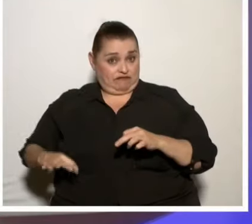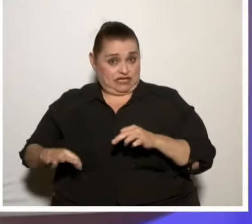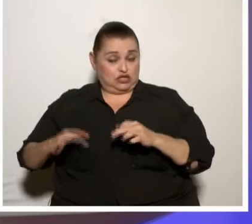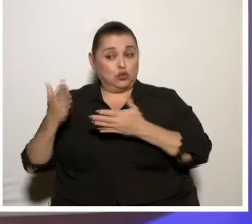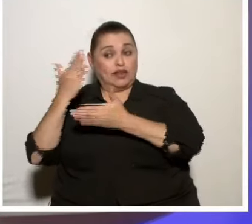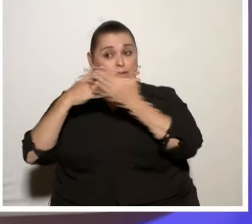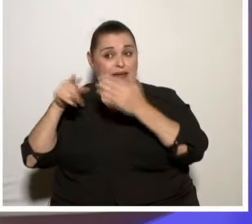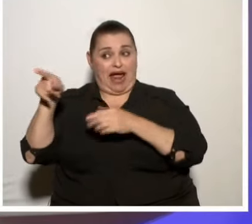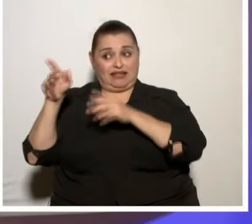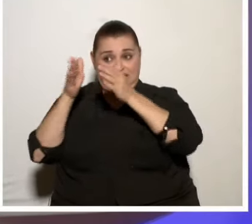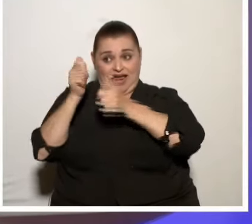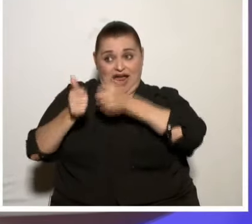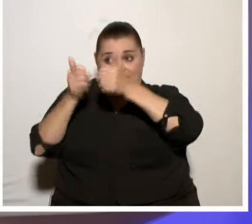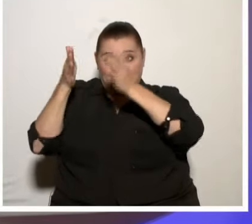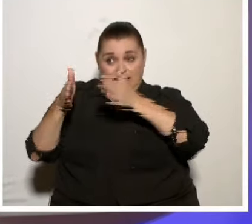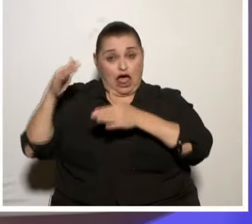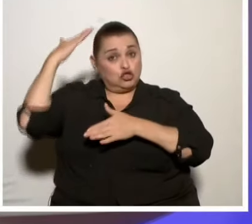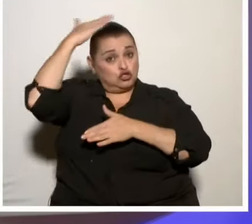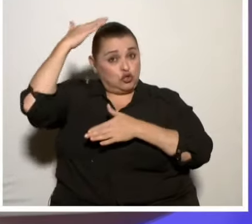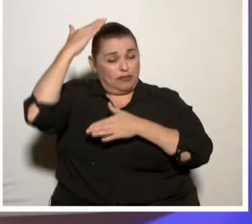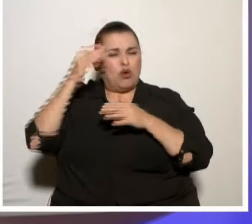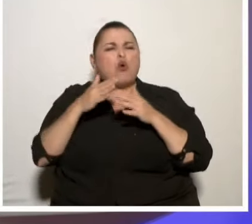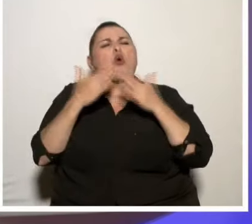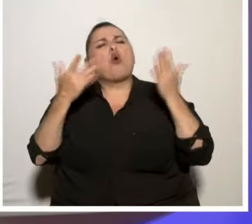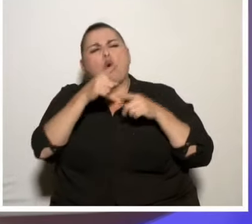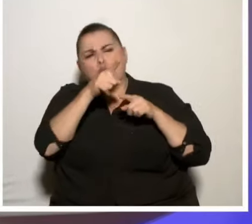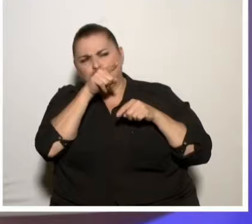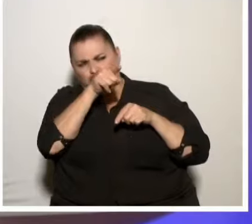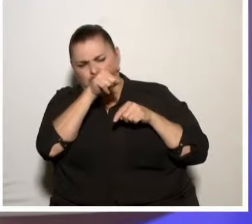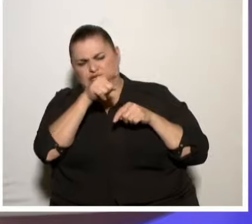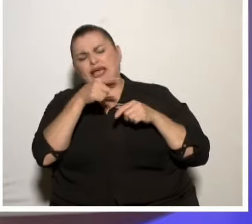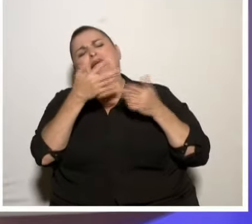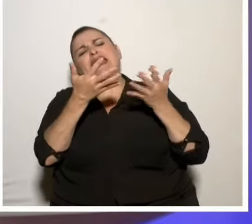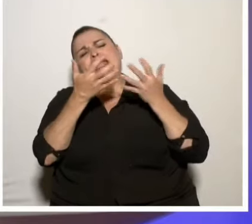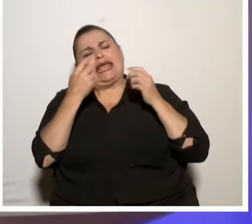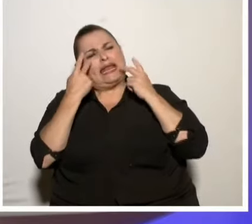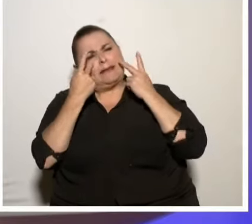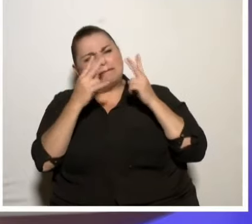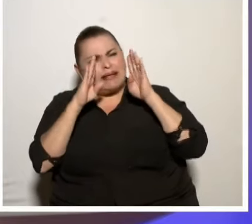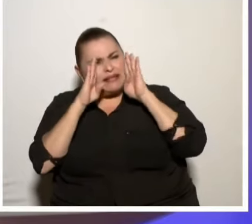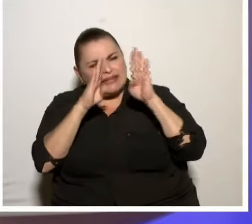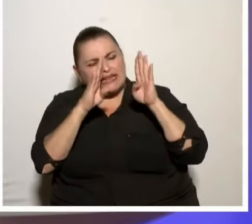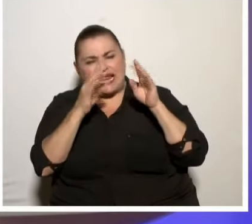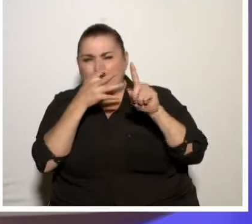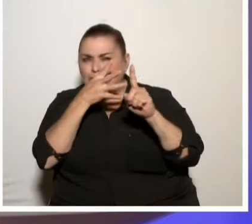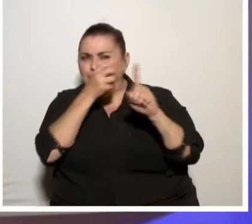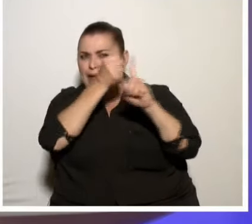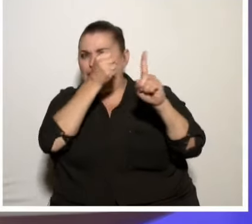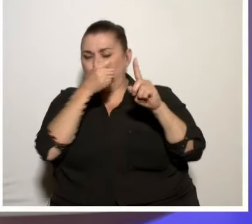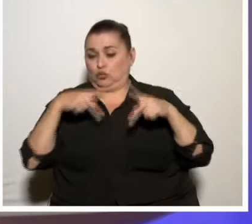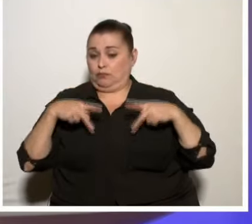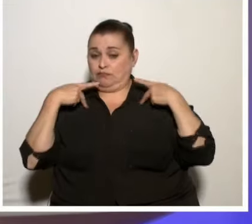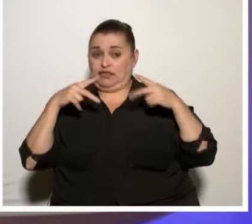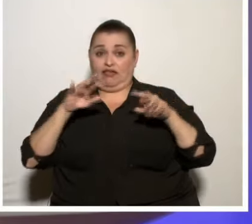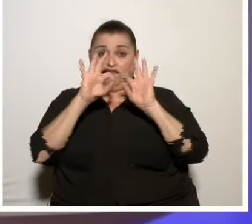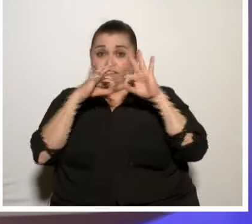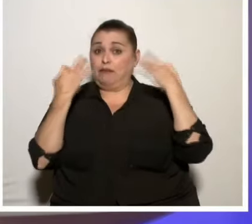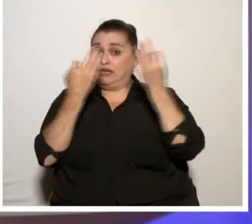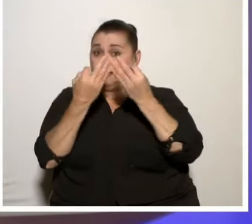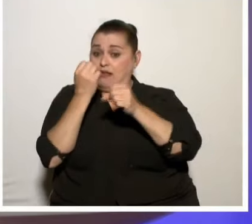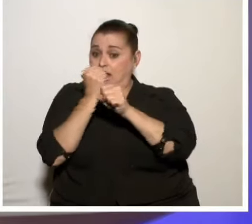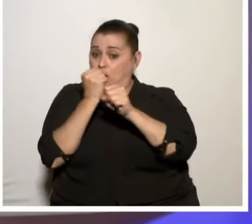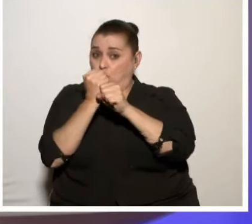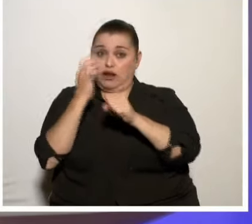parte del candidato John Vega, es: ¿cómo pretende atender el impacto que tendría sobre la vida familiar y laboral